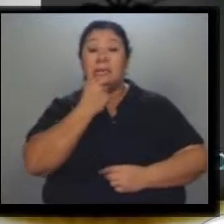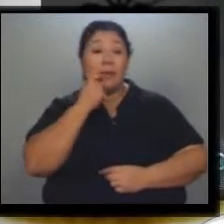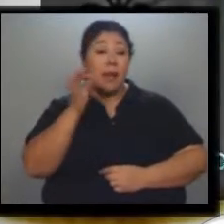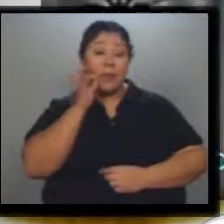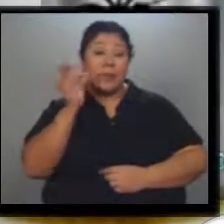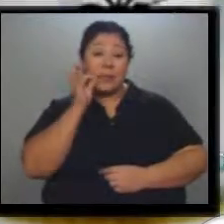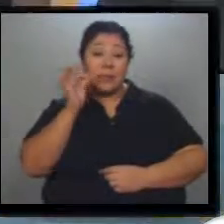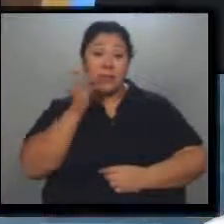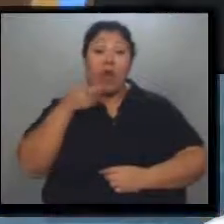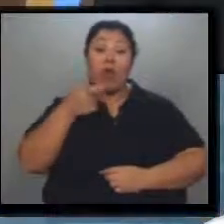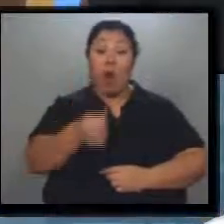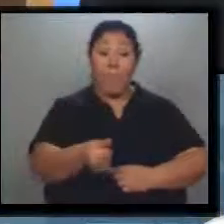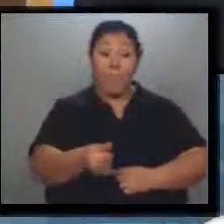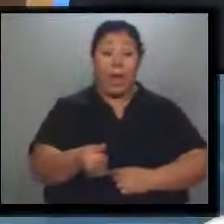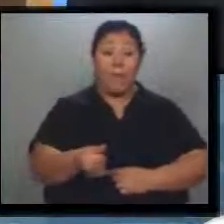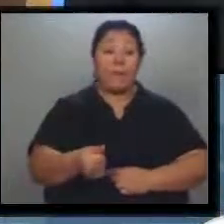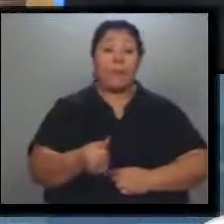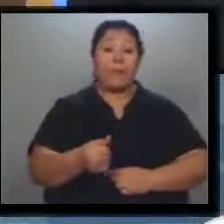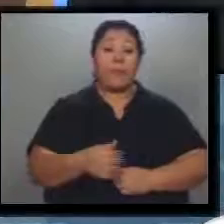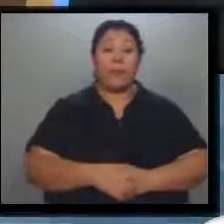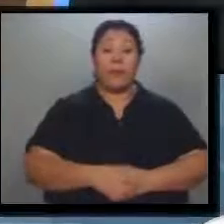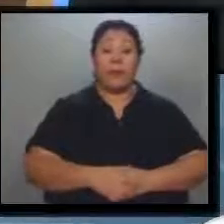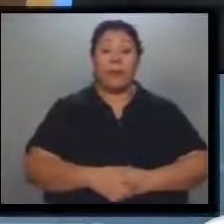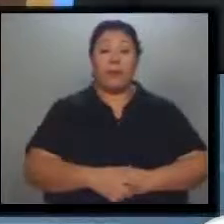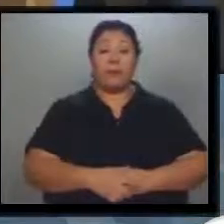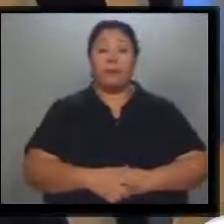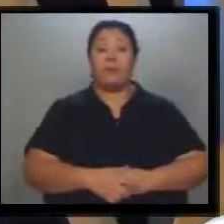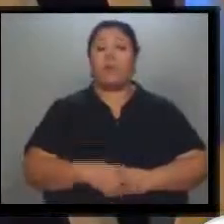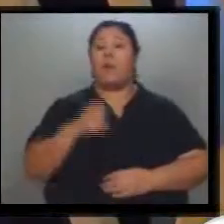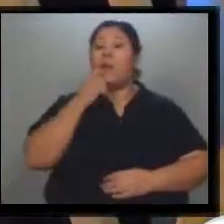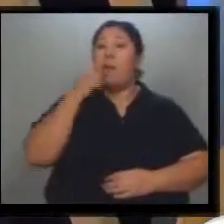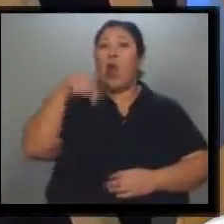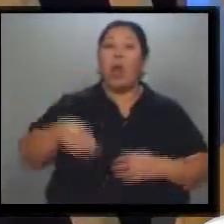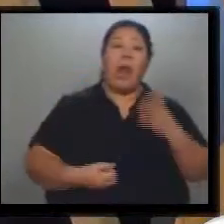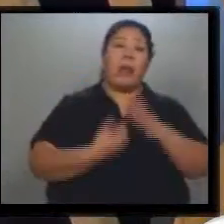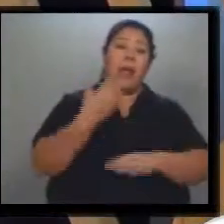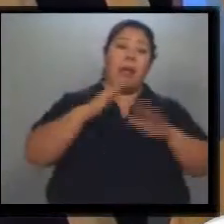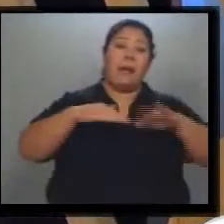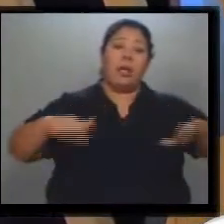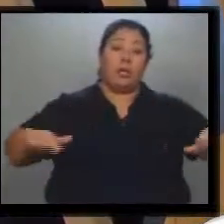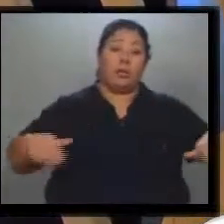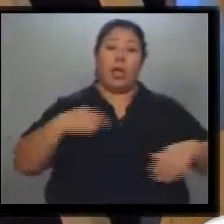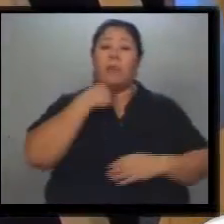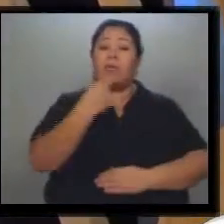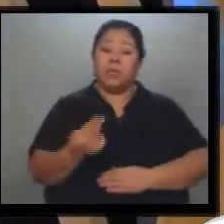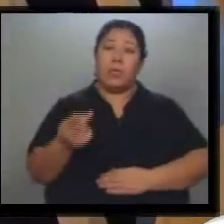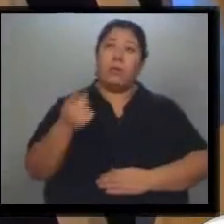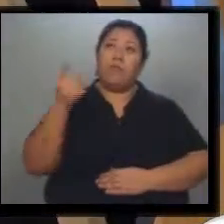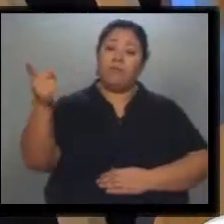todo lo que gastás en el dentista. Y después, yo comentando esto con los chicos a la mañana, Dani me decía, yo a mi nene le